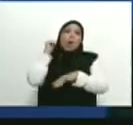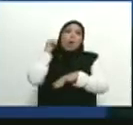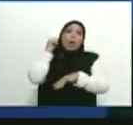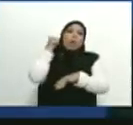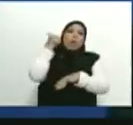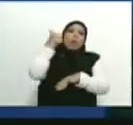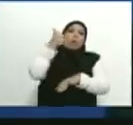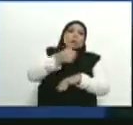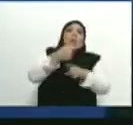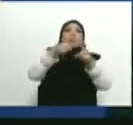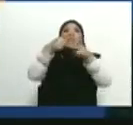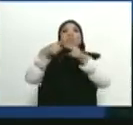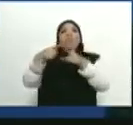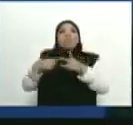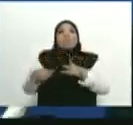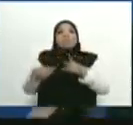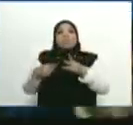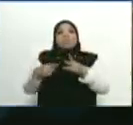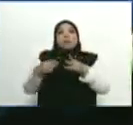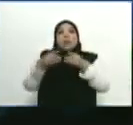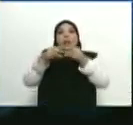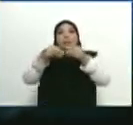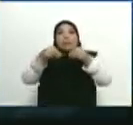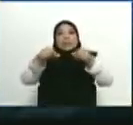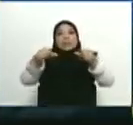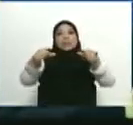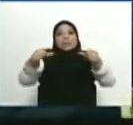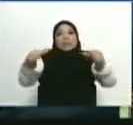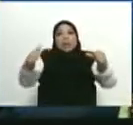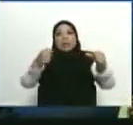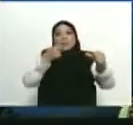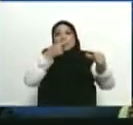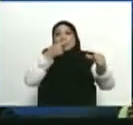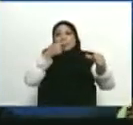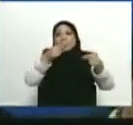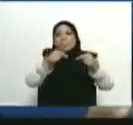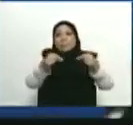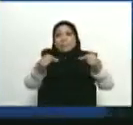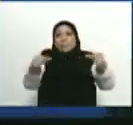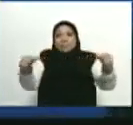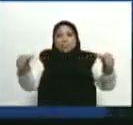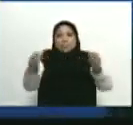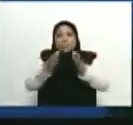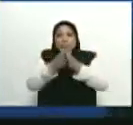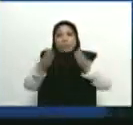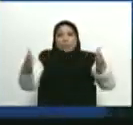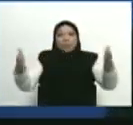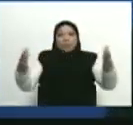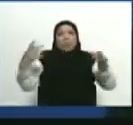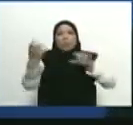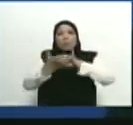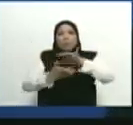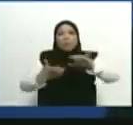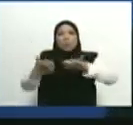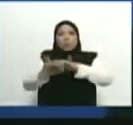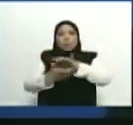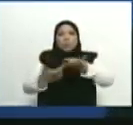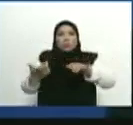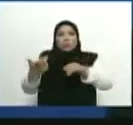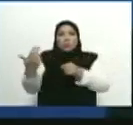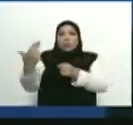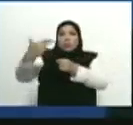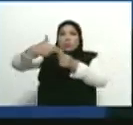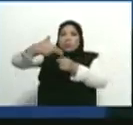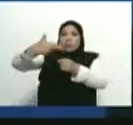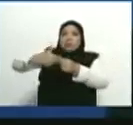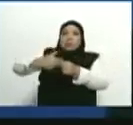variables. Porque es el tema de la salinización por la ampliación de la barra del lago de Maracaibo. Es el problema de las fuentes de